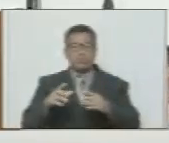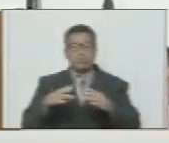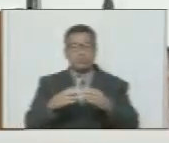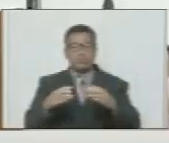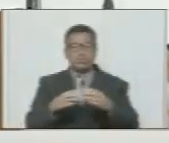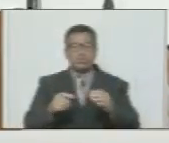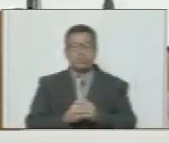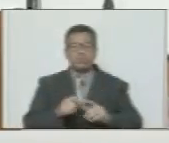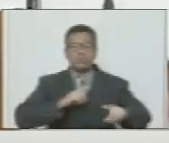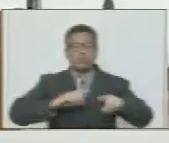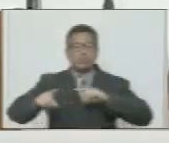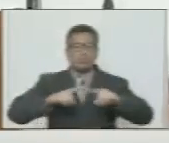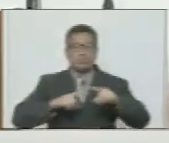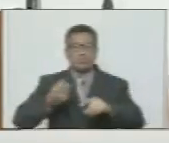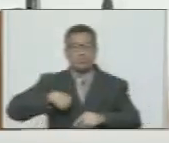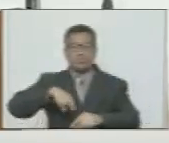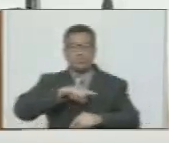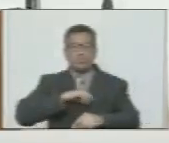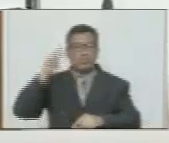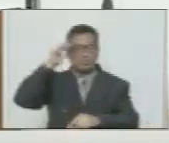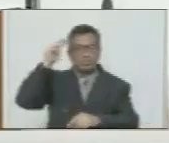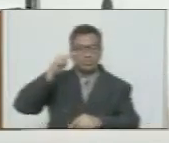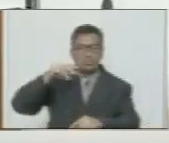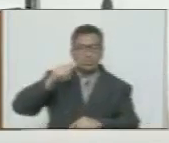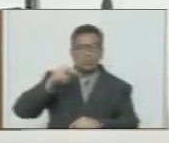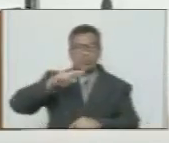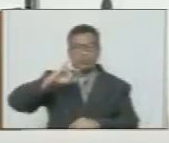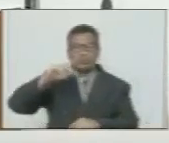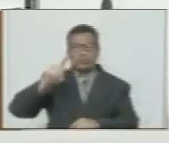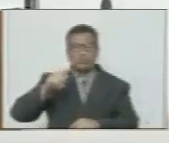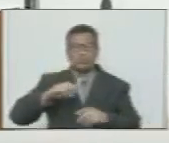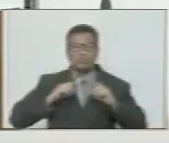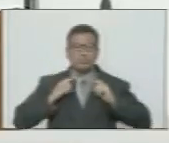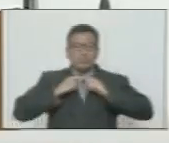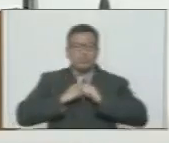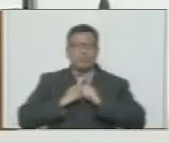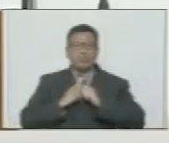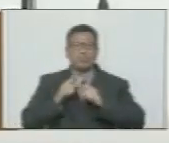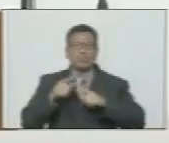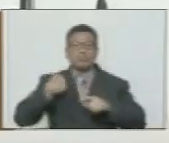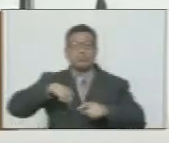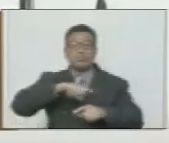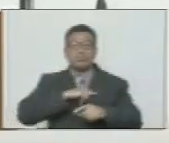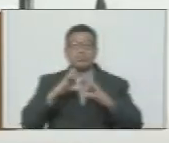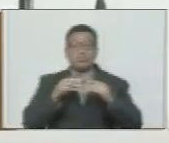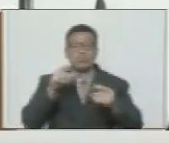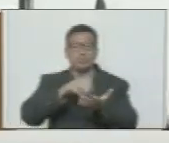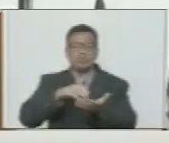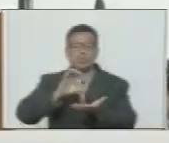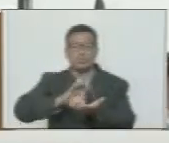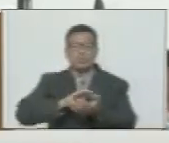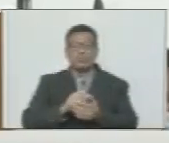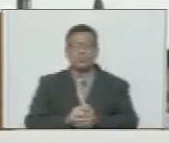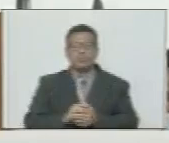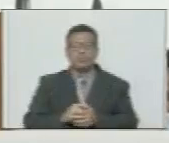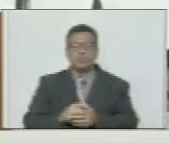las aulas de clase dirigida por nuestro maestro Aristóbulo Isturiz. Y eso nos llena de satisfacción a todo el